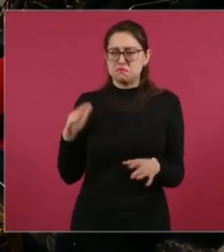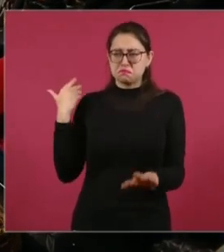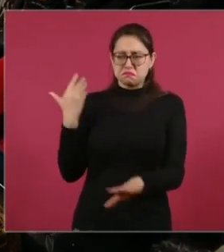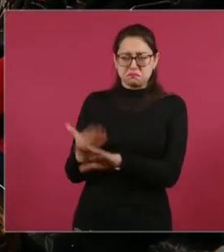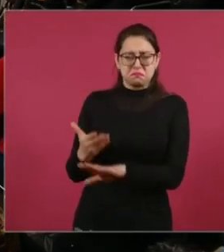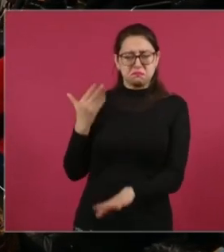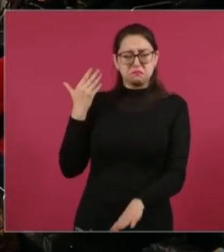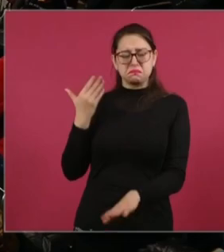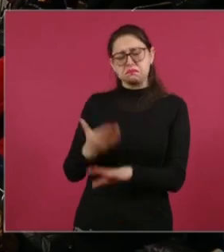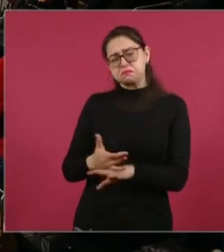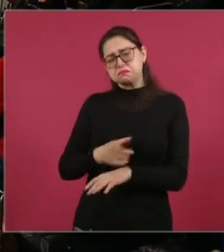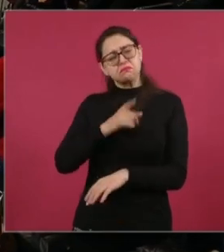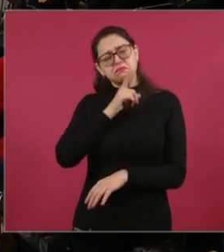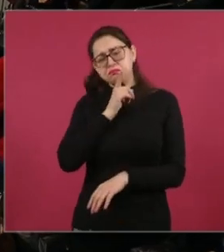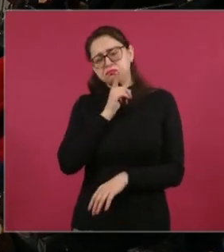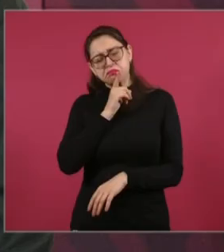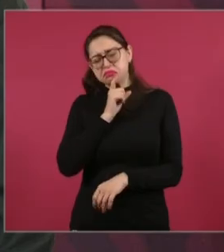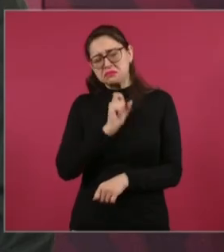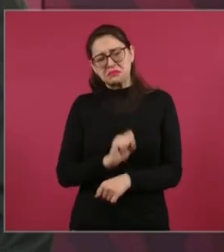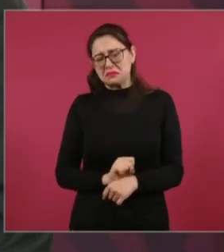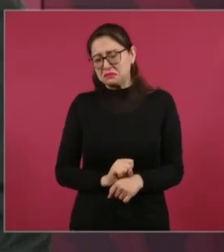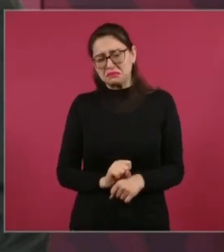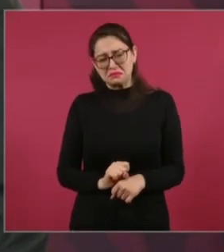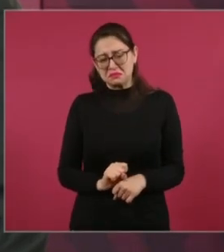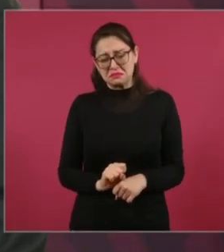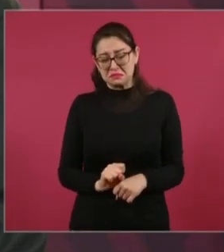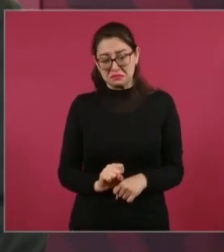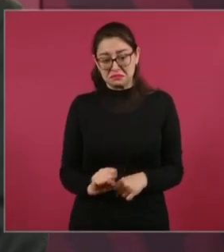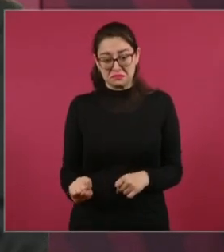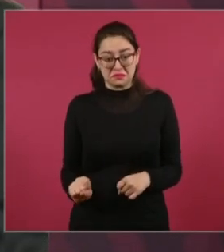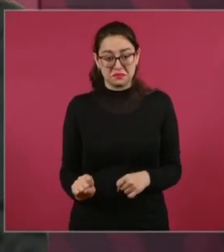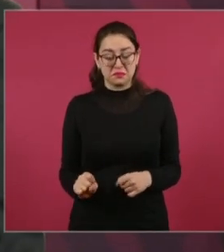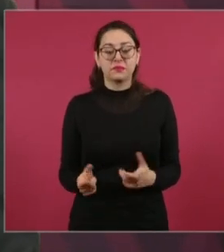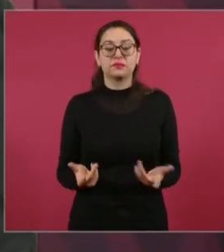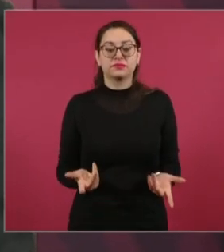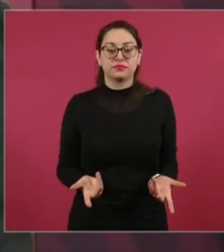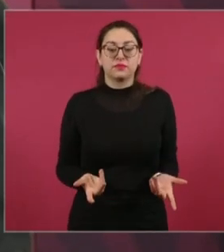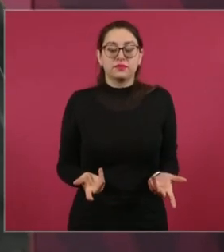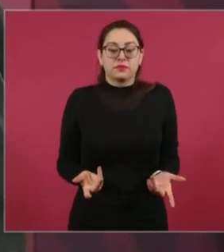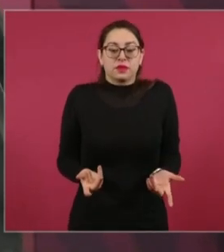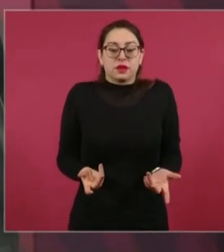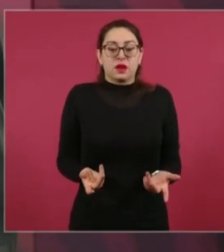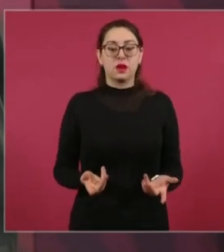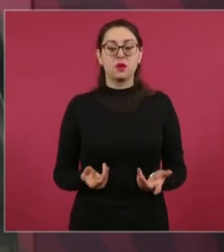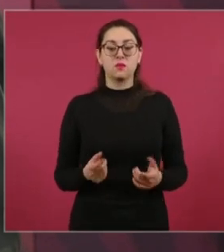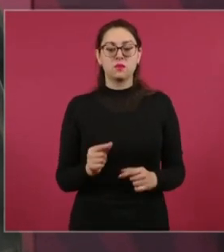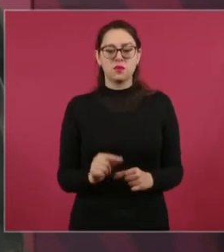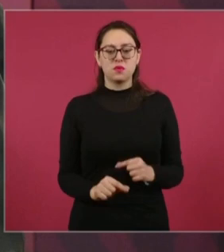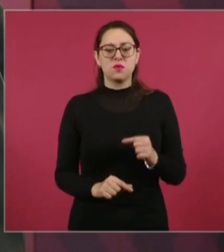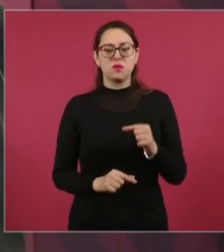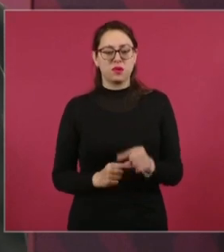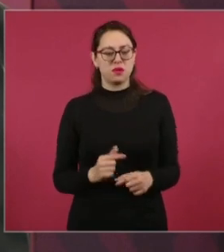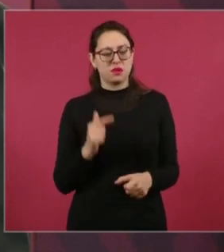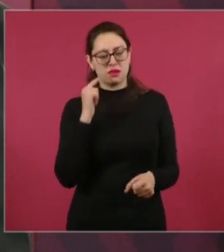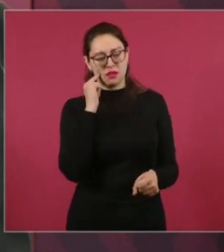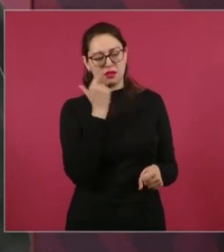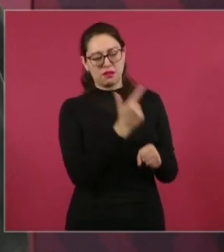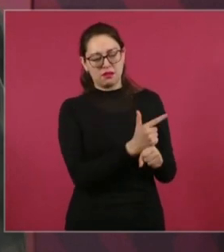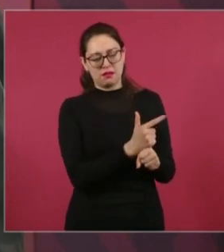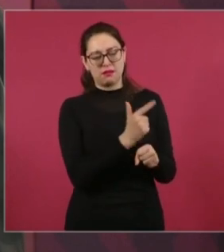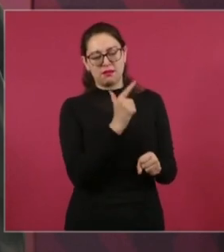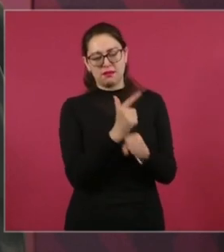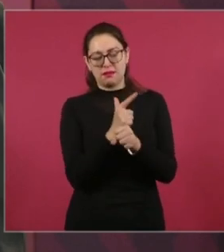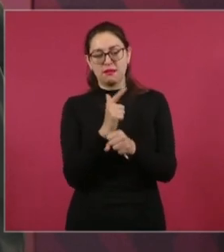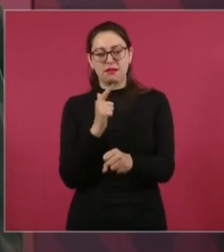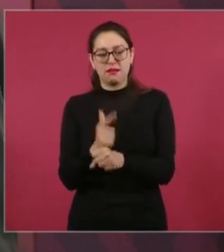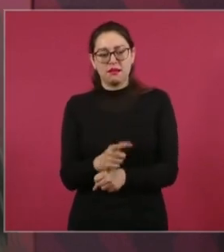signo de cómo se fue comportando la prensa después de eso